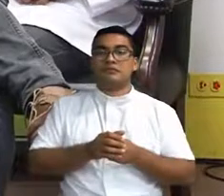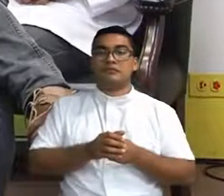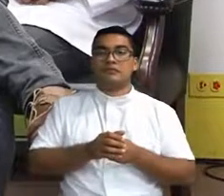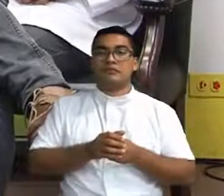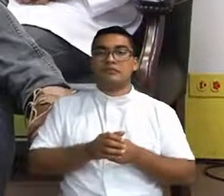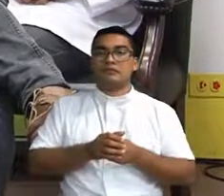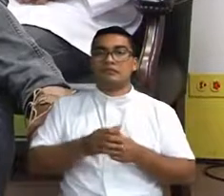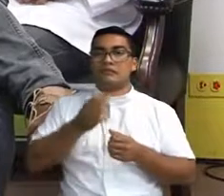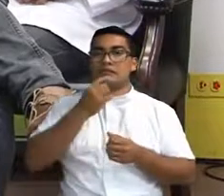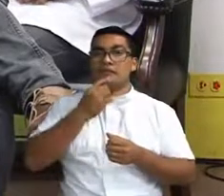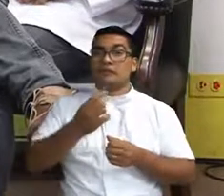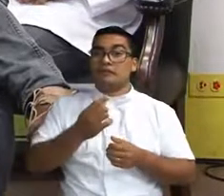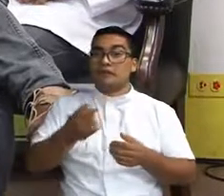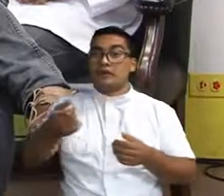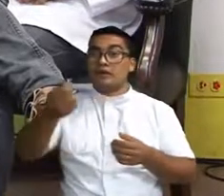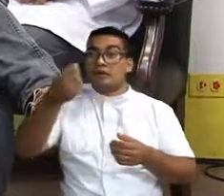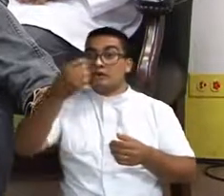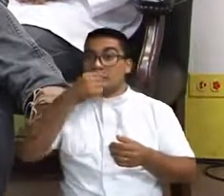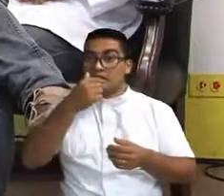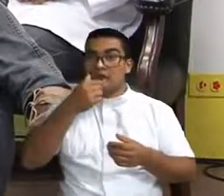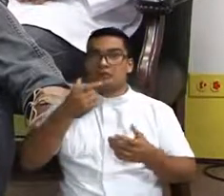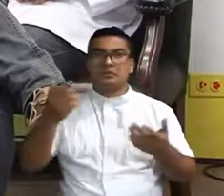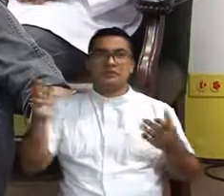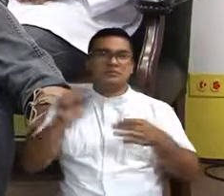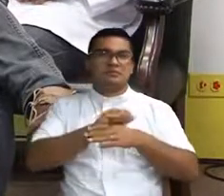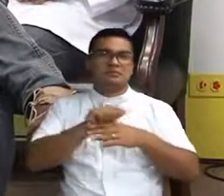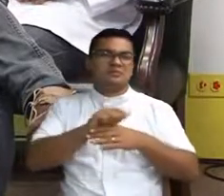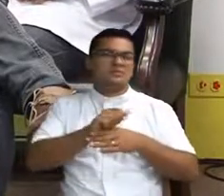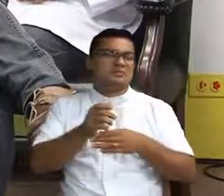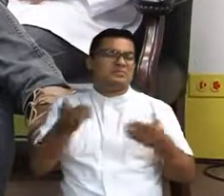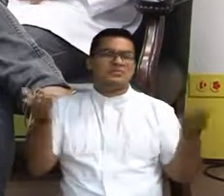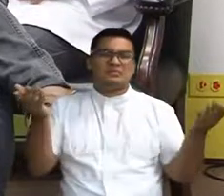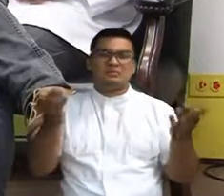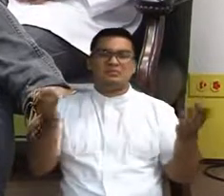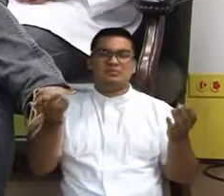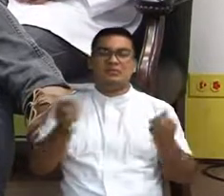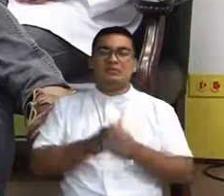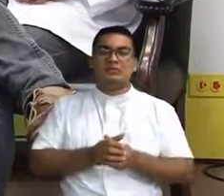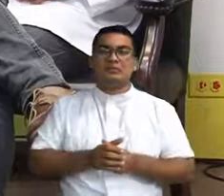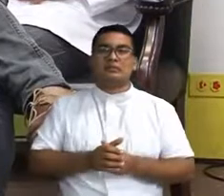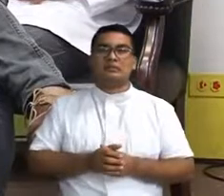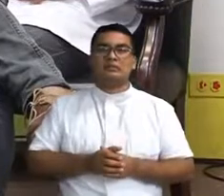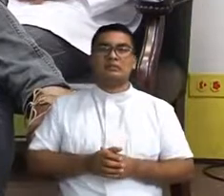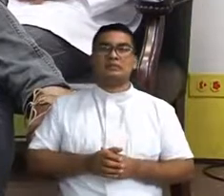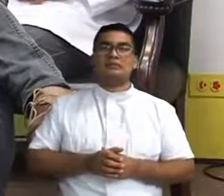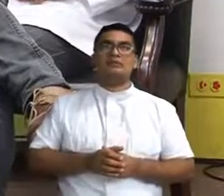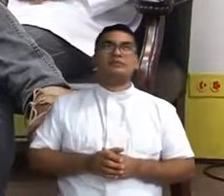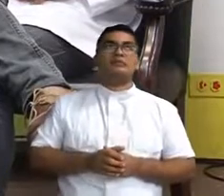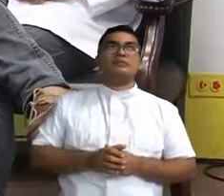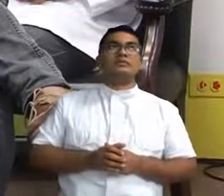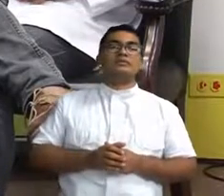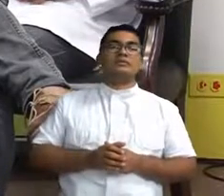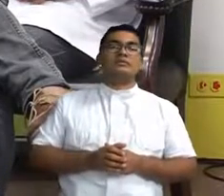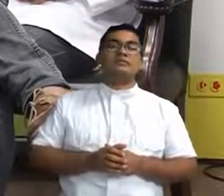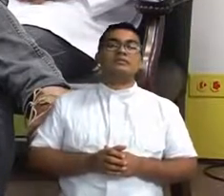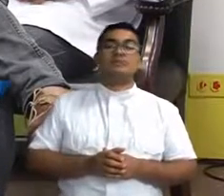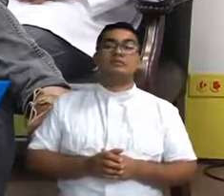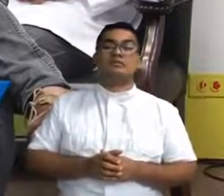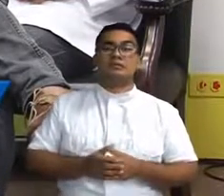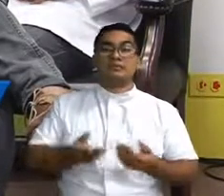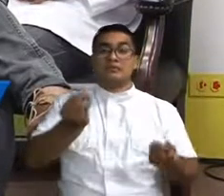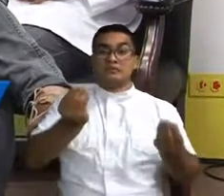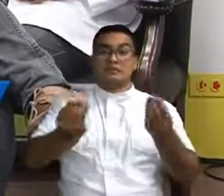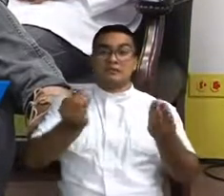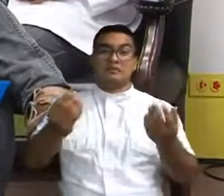curarla, ¿tiene que ser con medicina? ¿Cómo se cura? Ok, sí, dependiendo a la intensidad en que